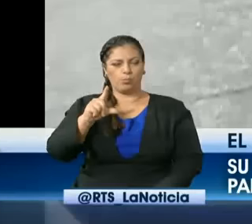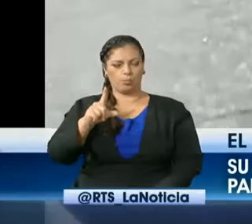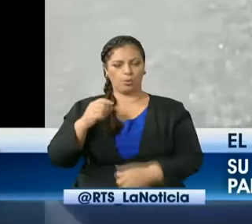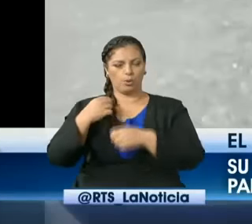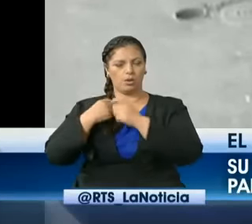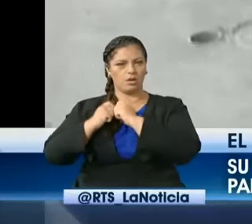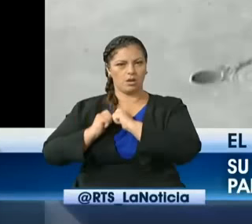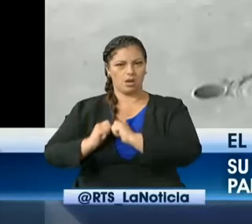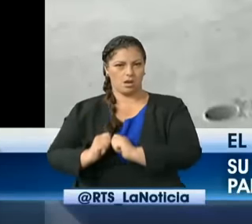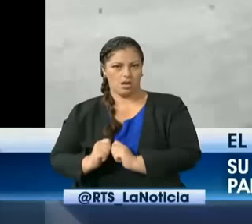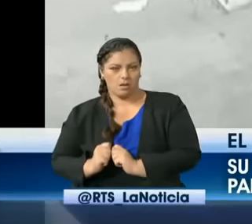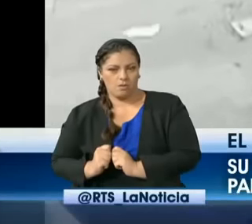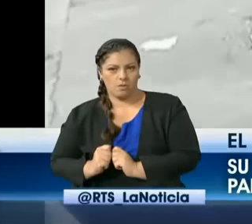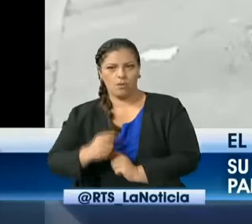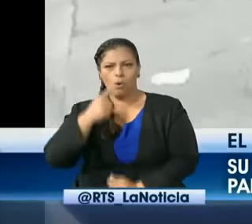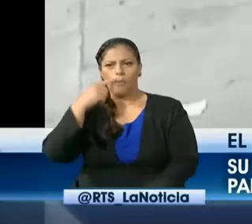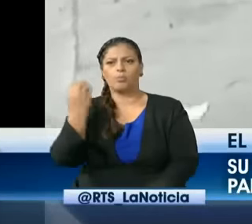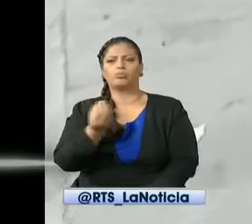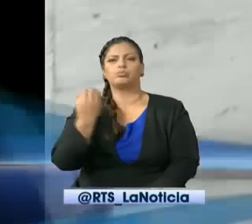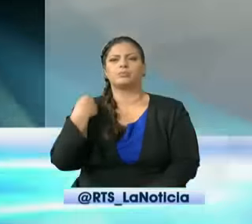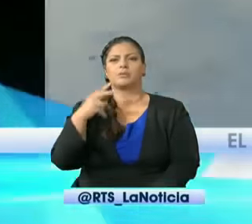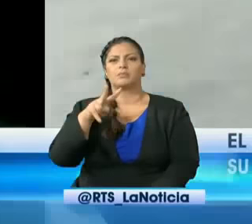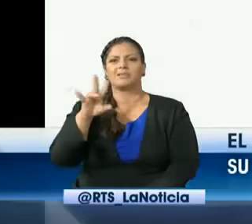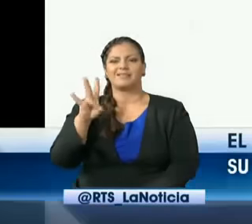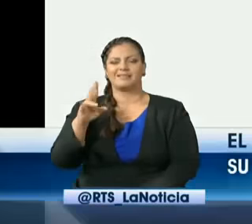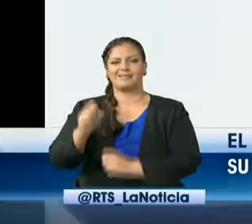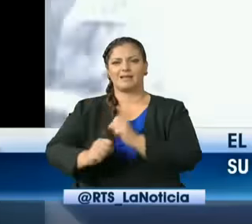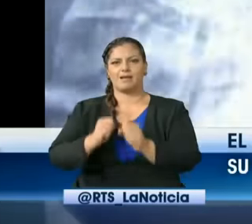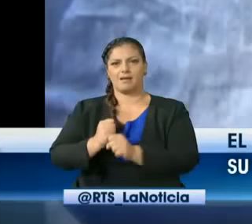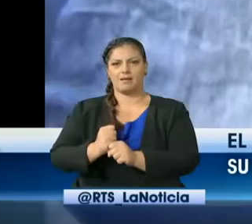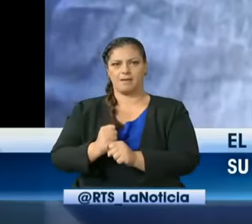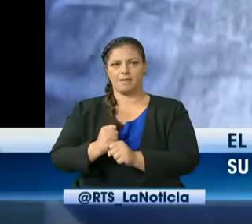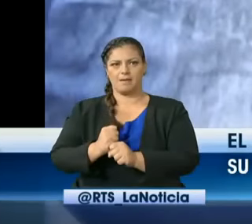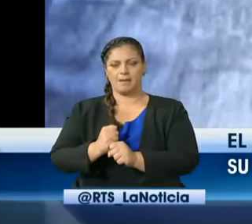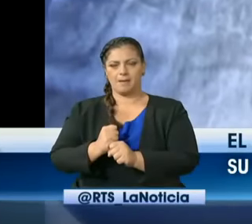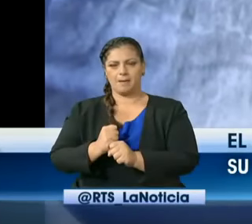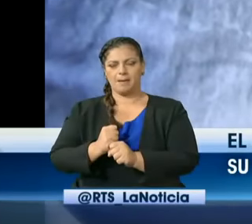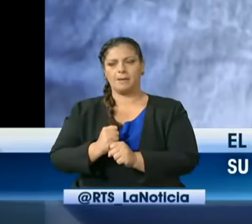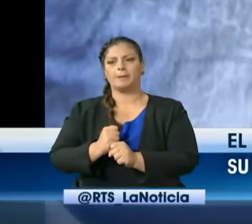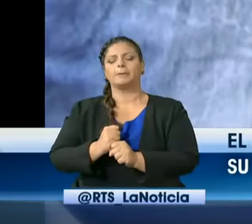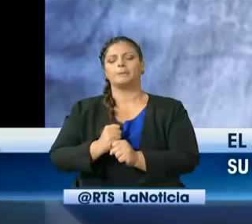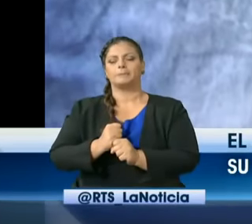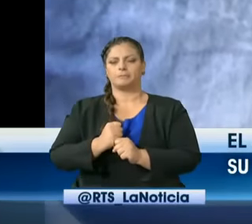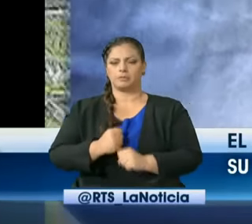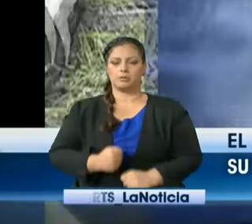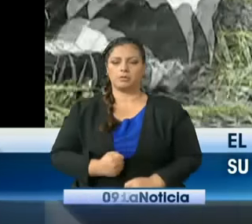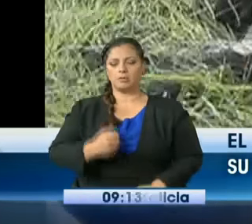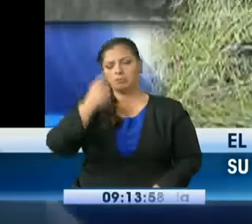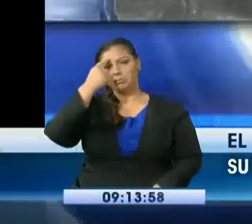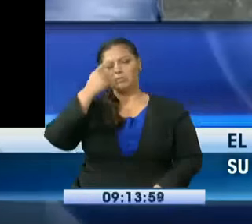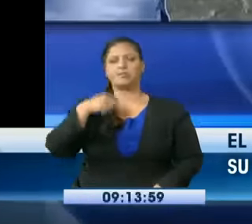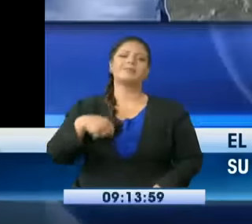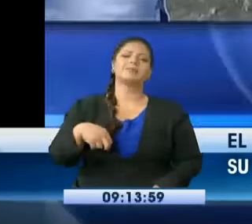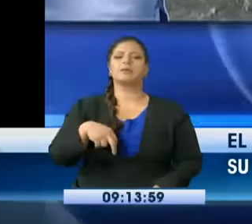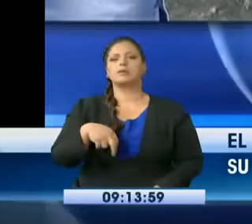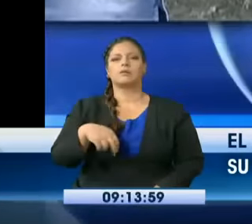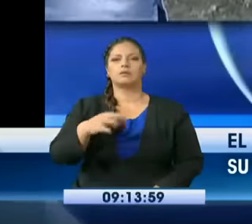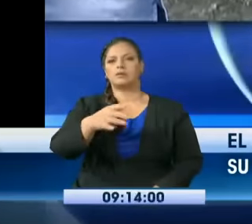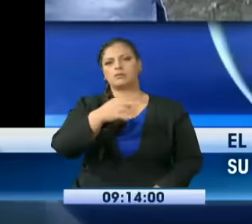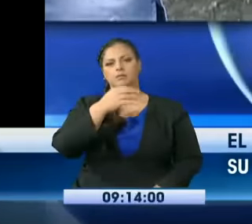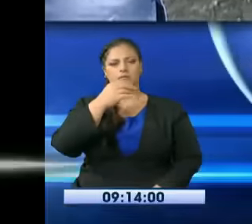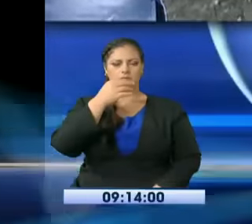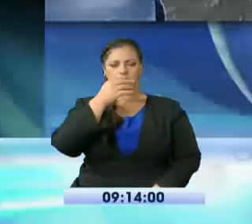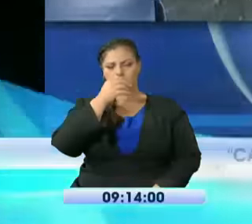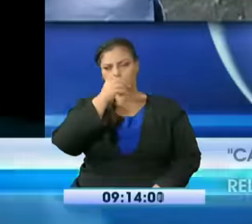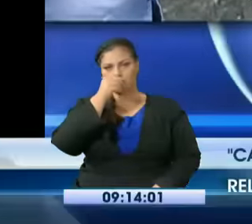joven de 27 años recuerda poco de lo ocurrido. Para mí me echaron algún tipo de droga en el cual yo pierda el sentido,